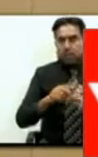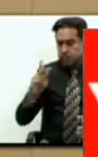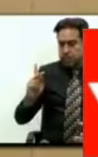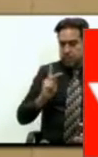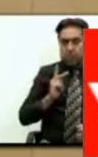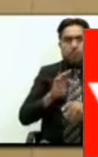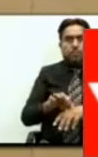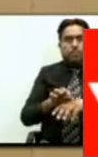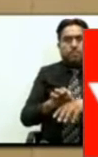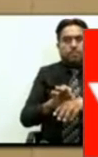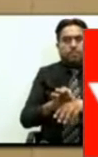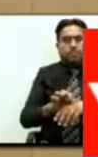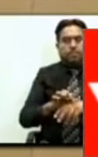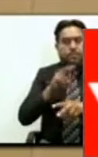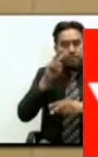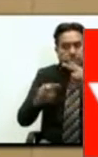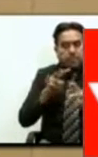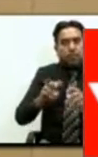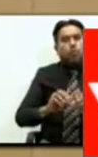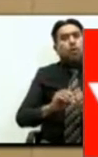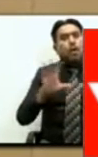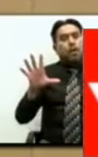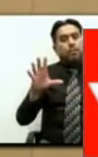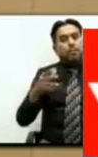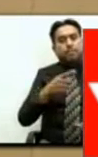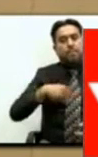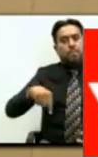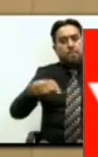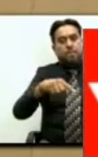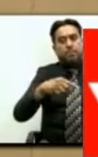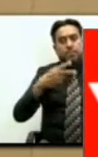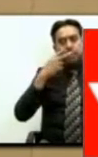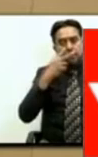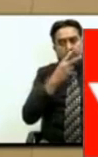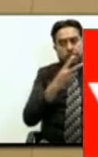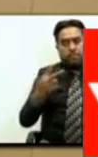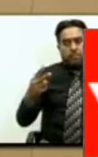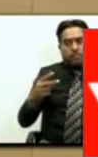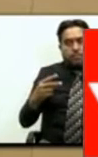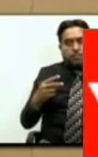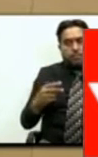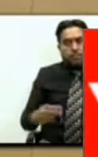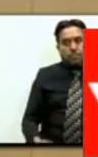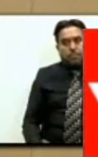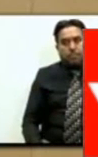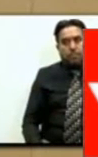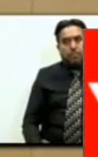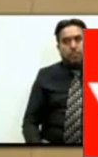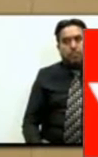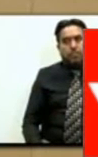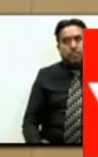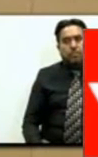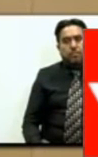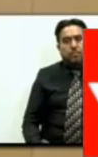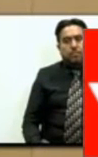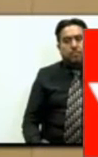y estas son visibles y son claros y nadie lo puede negar pero porque estoy